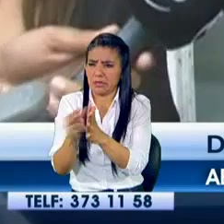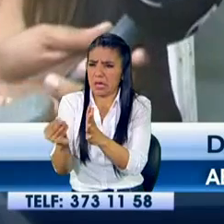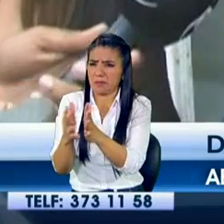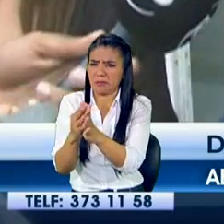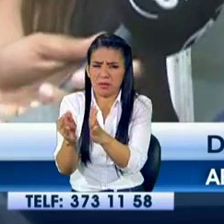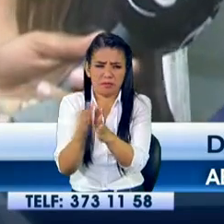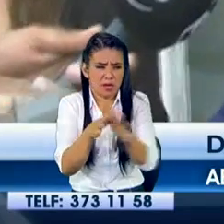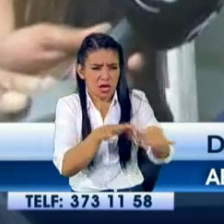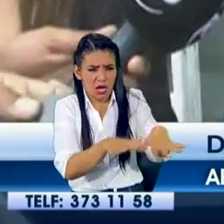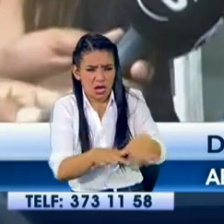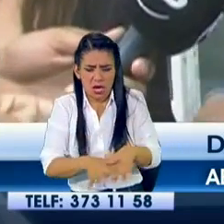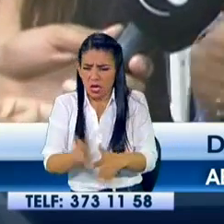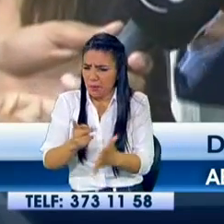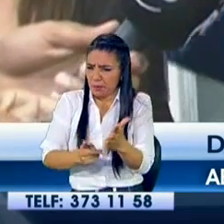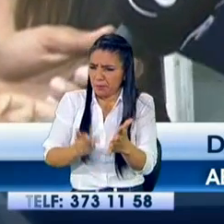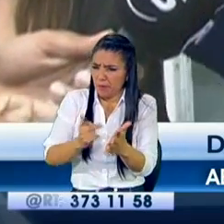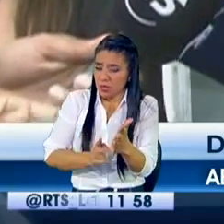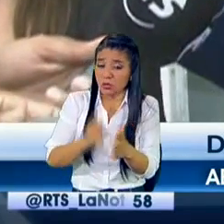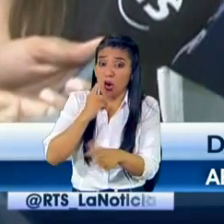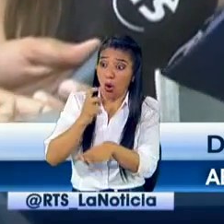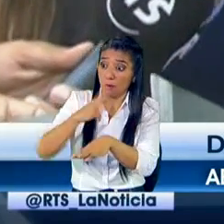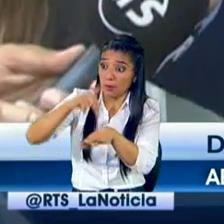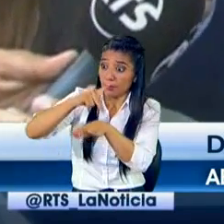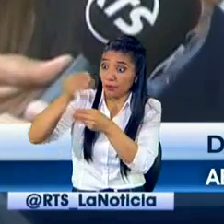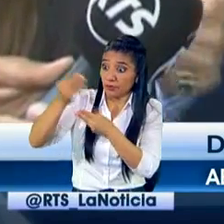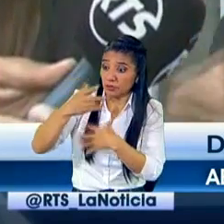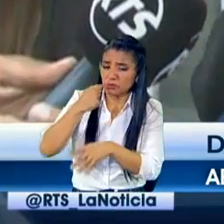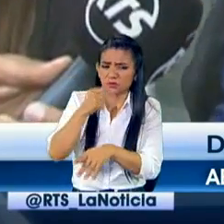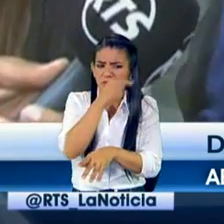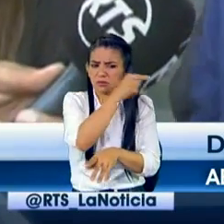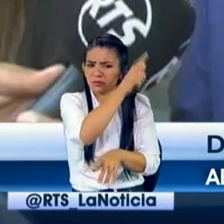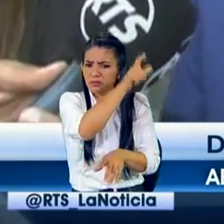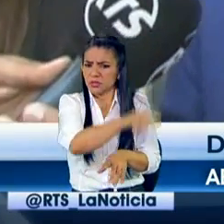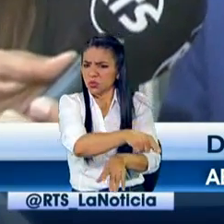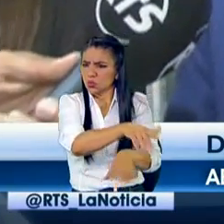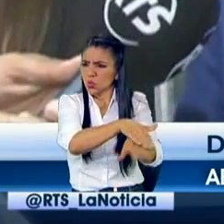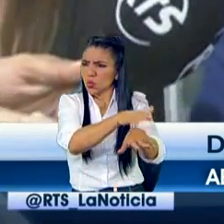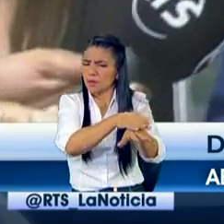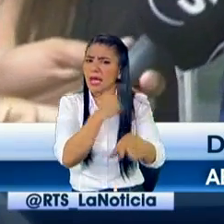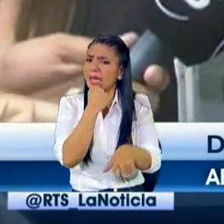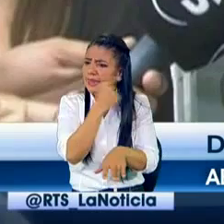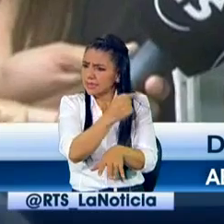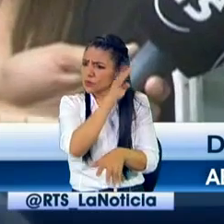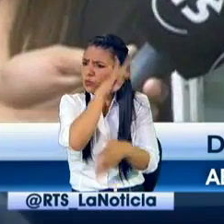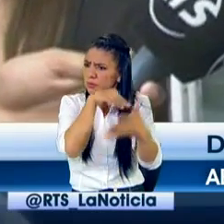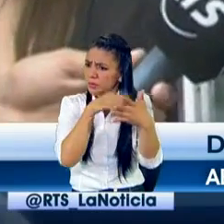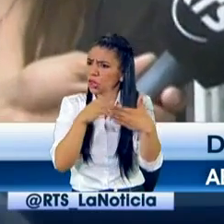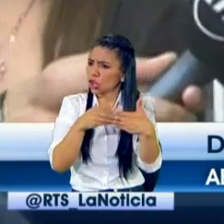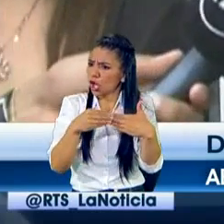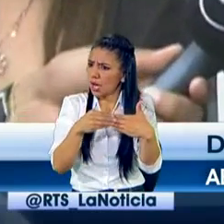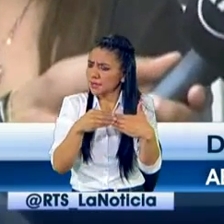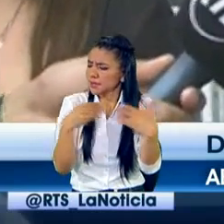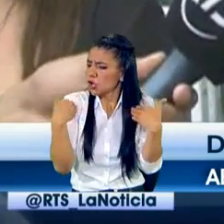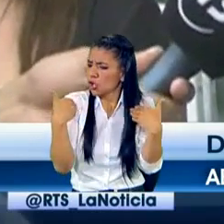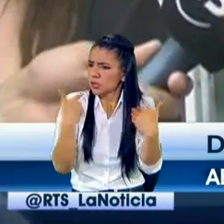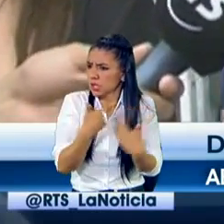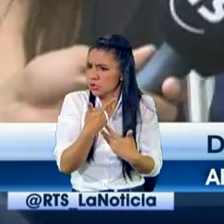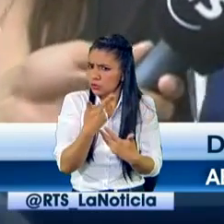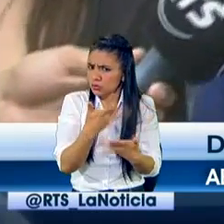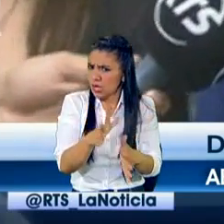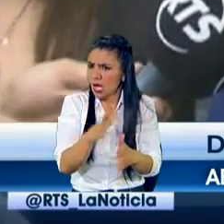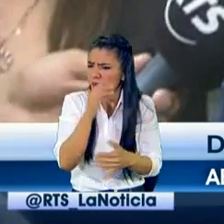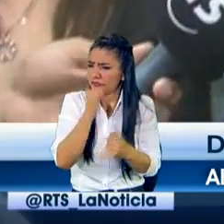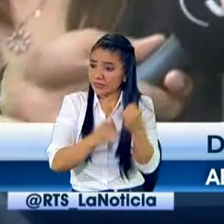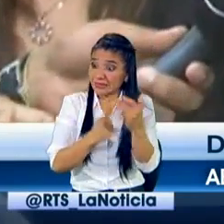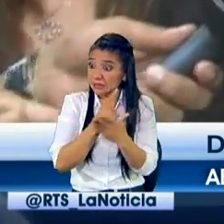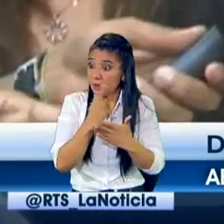muchas cosas sobre este proceso. Se espera que entre el día martes o miércoles se termine de receptar las declaraciones de los